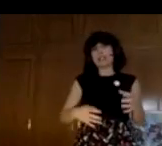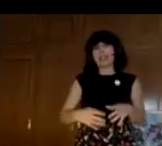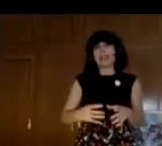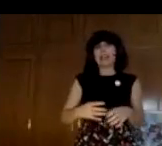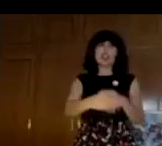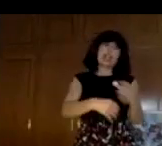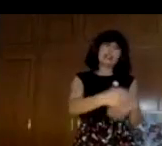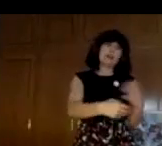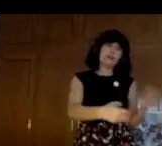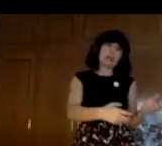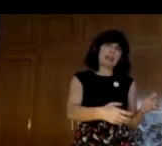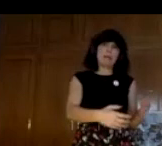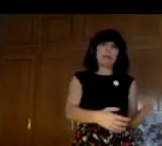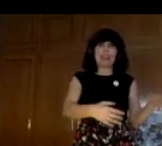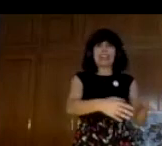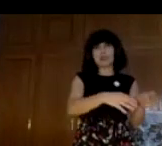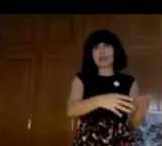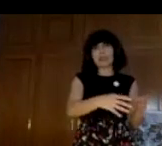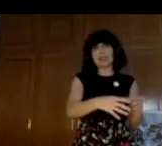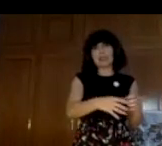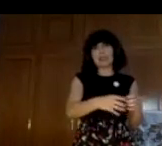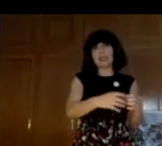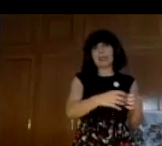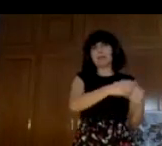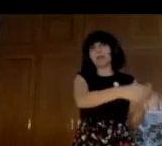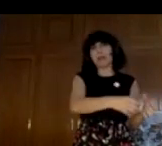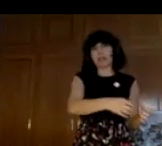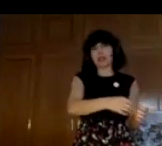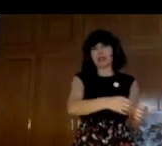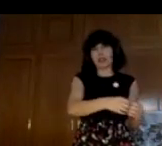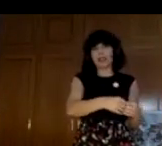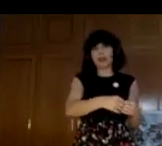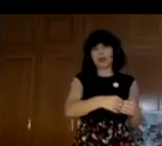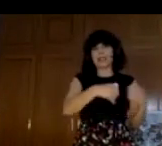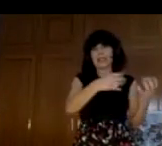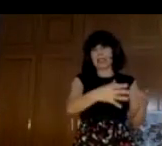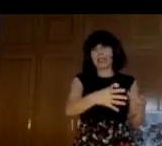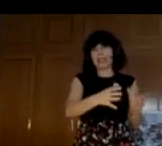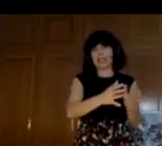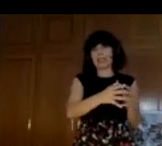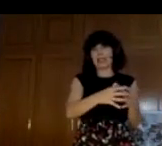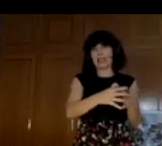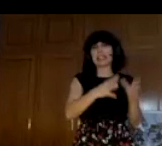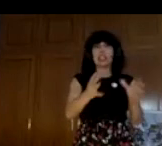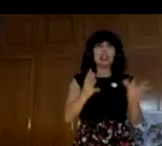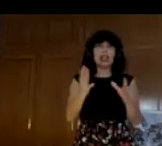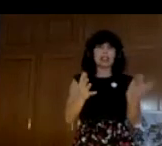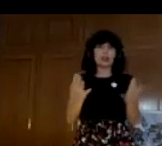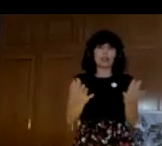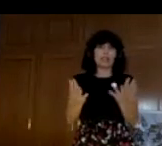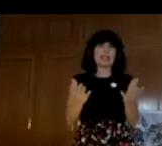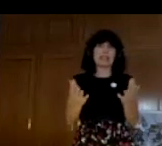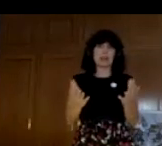cosas no salieron bien de las experiencias de empoderamiento ciudadano y de gestión de